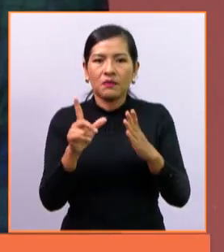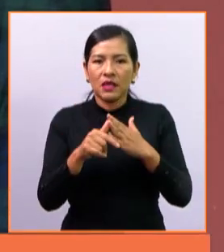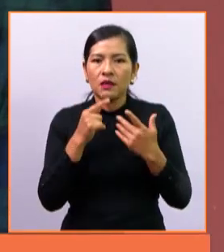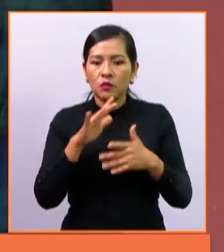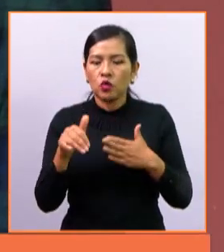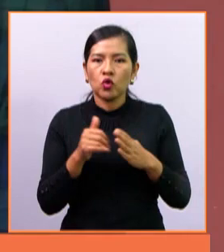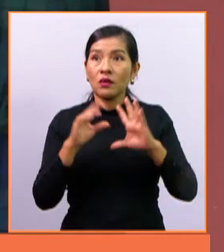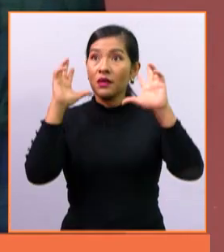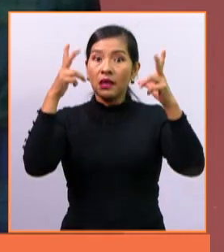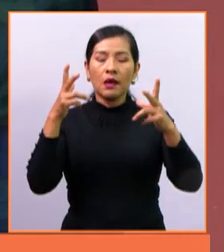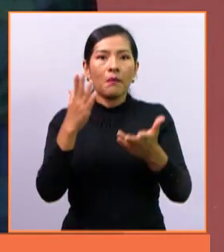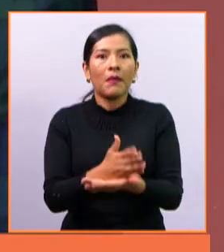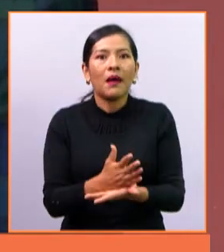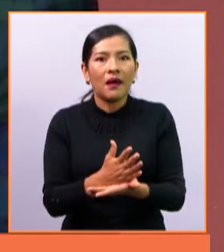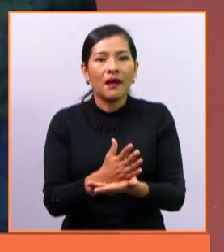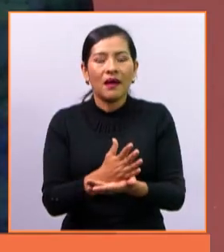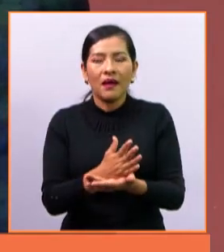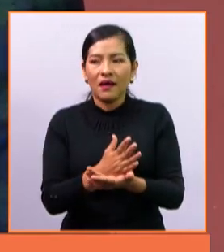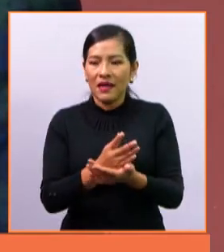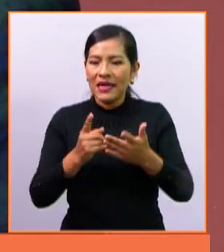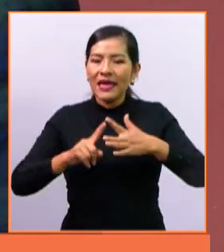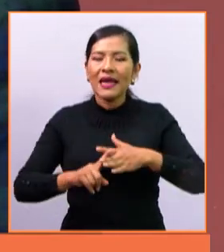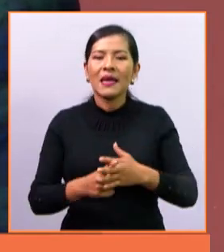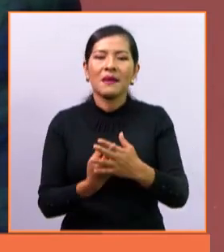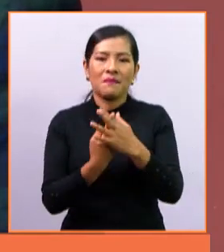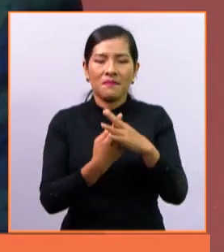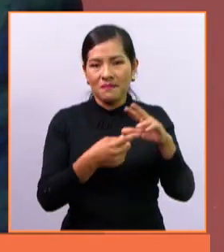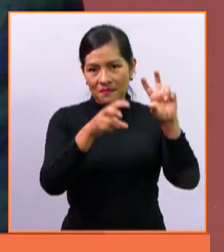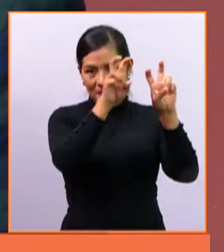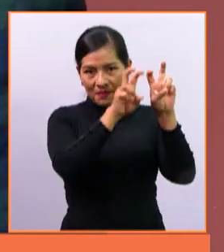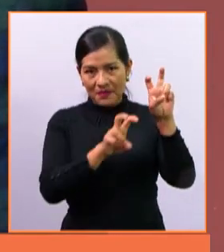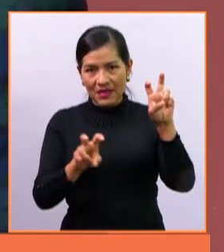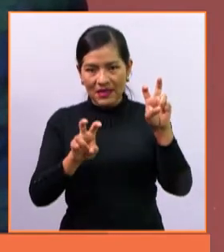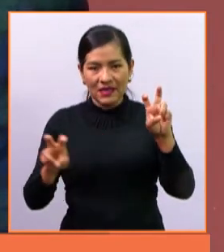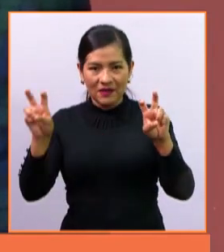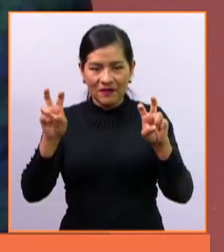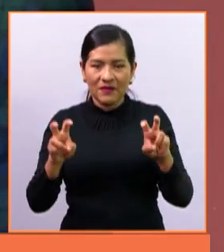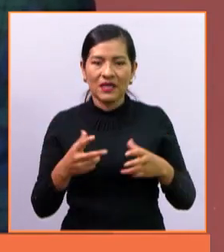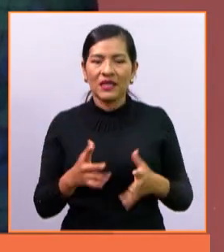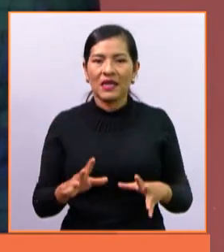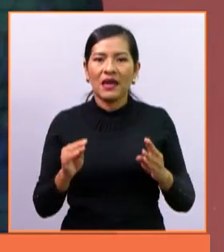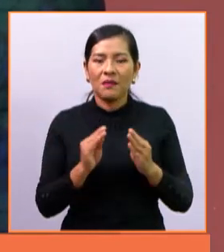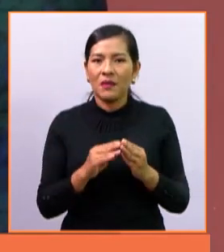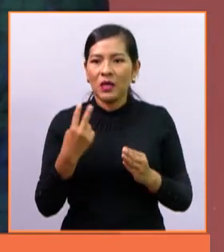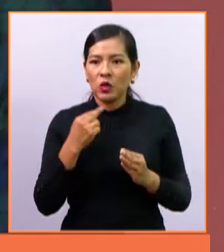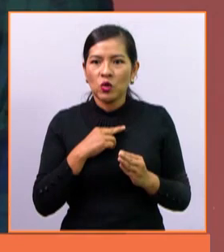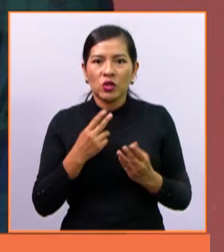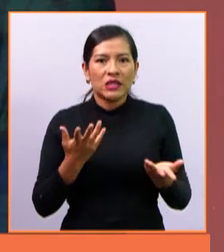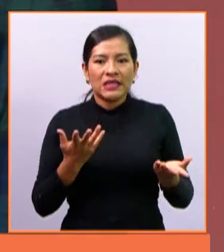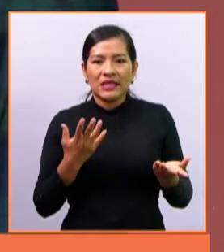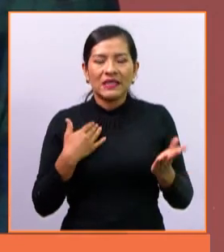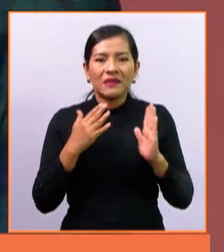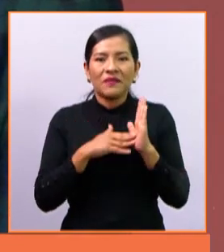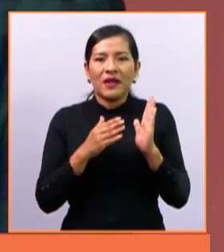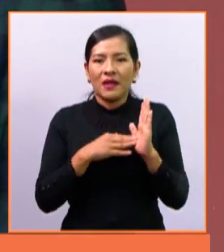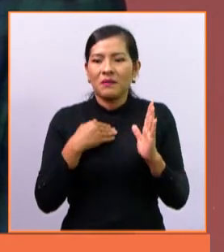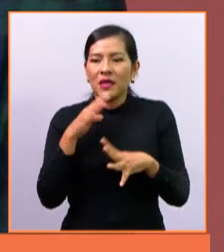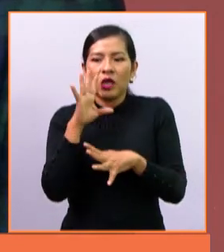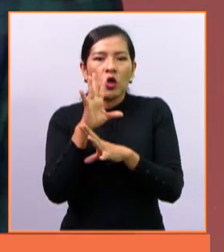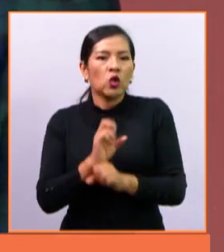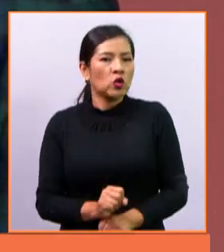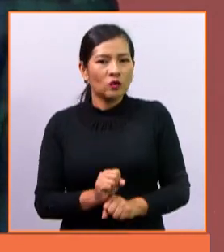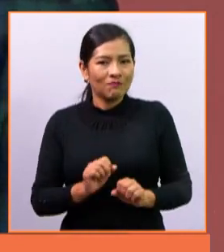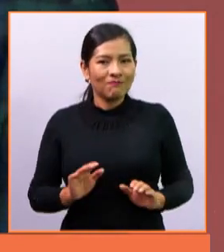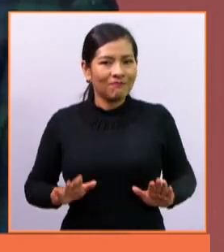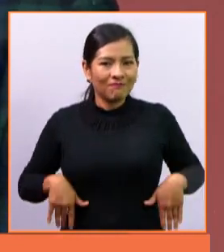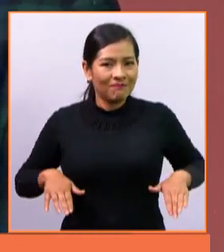se para, ¿no? Y era el principio de teleférico, o sea, no era como ahora con tantas líneas, ¿no? Sí. Y no estábamos muy familiarizados.